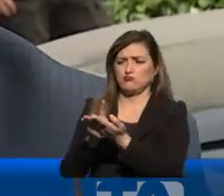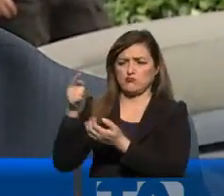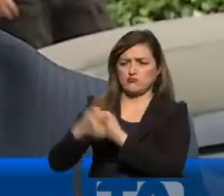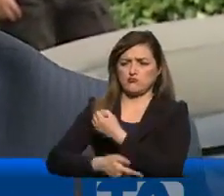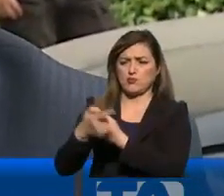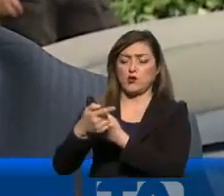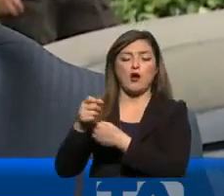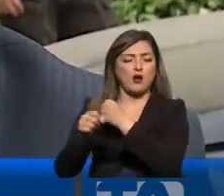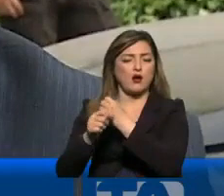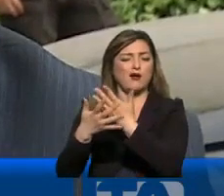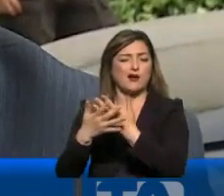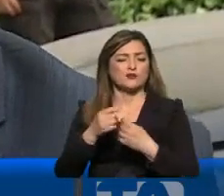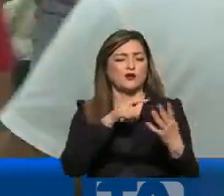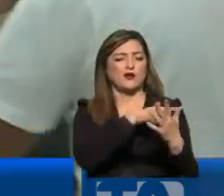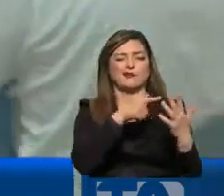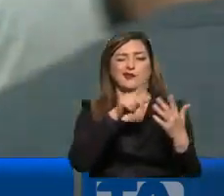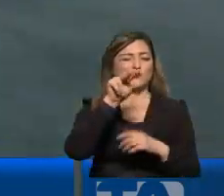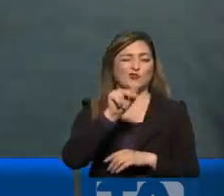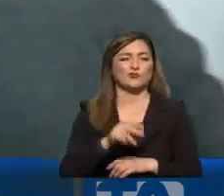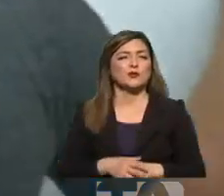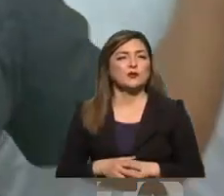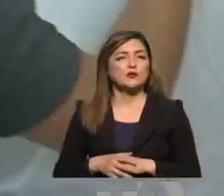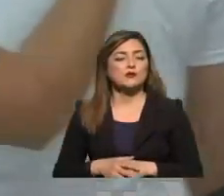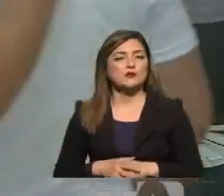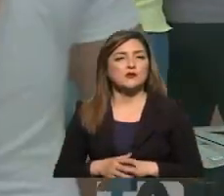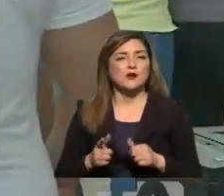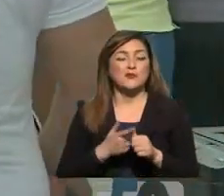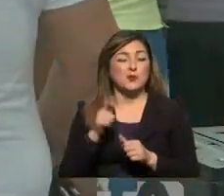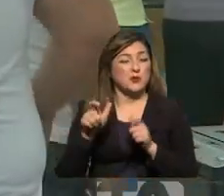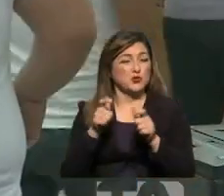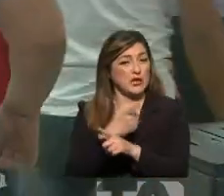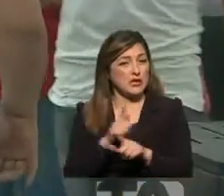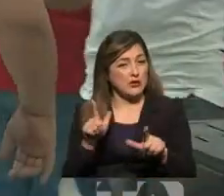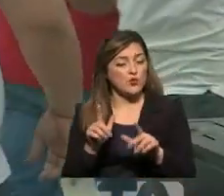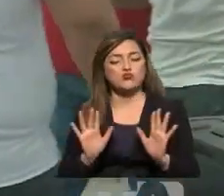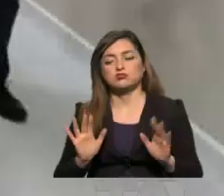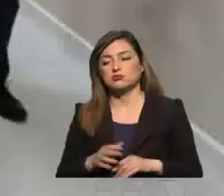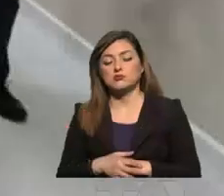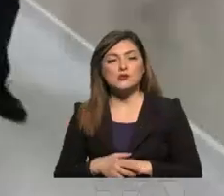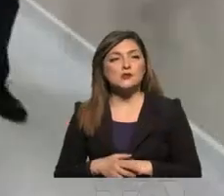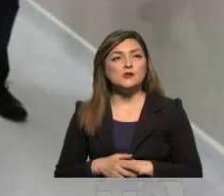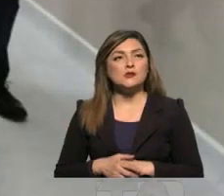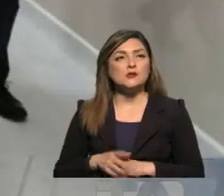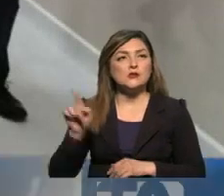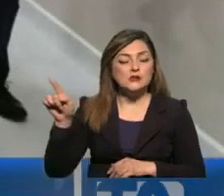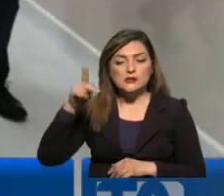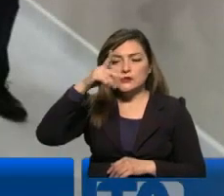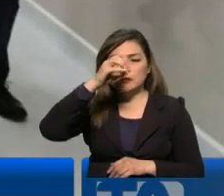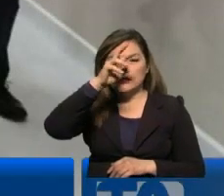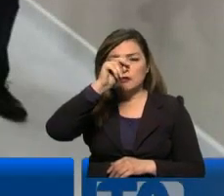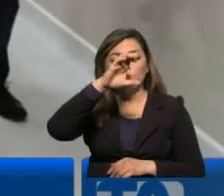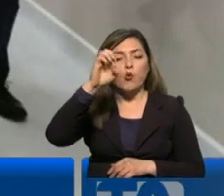al señor erick jones pero lo cierto es que no es el primer implicado que queda fuera de este proceso pues álvaro ponce